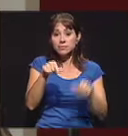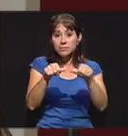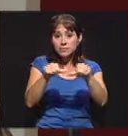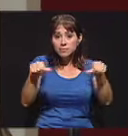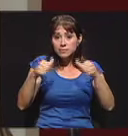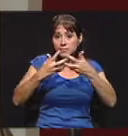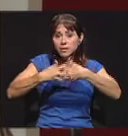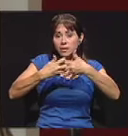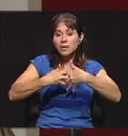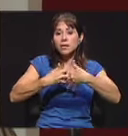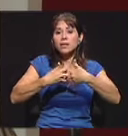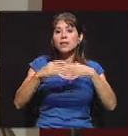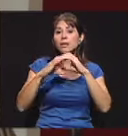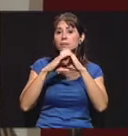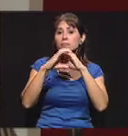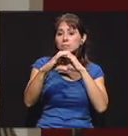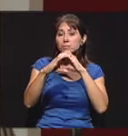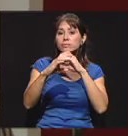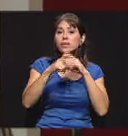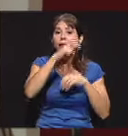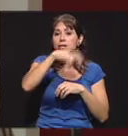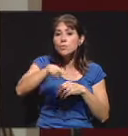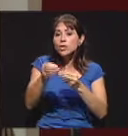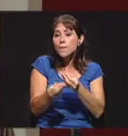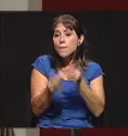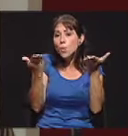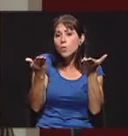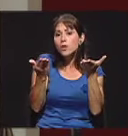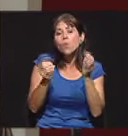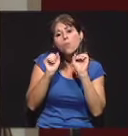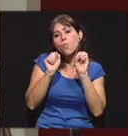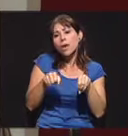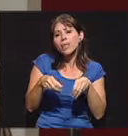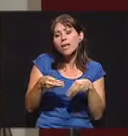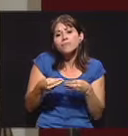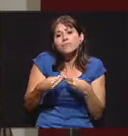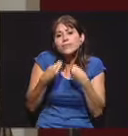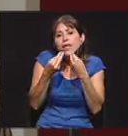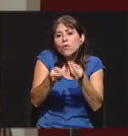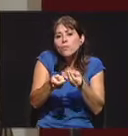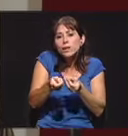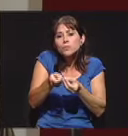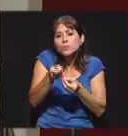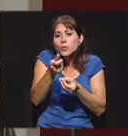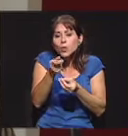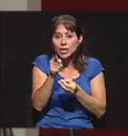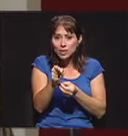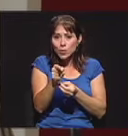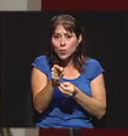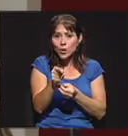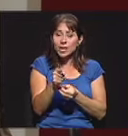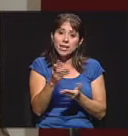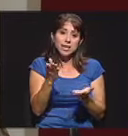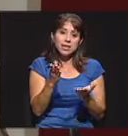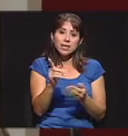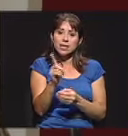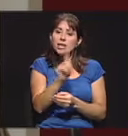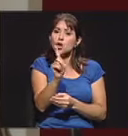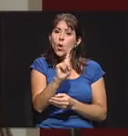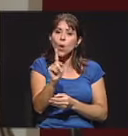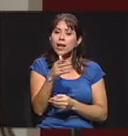transporte público pueda devolver, aunque sea con un granito de arena y no en las mejores